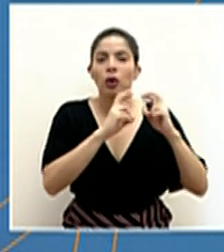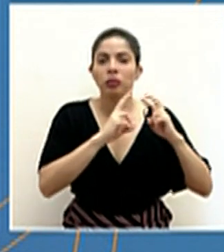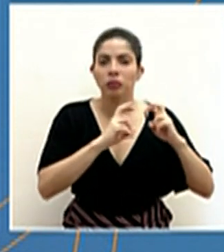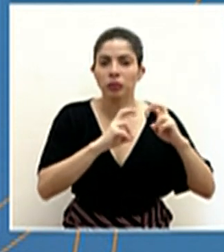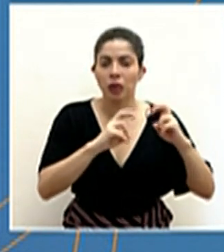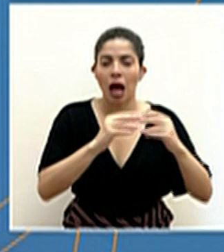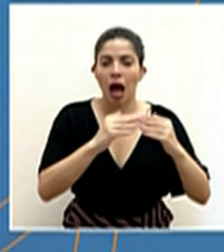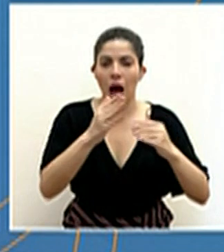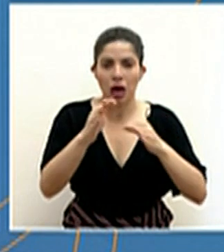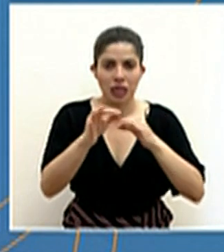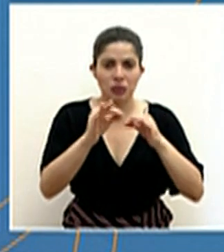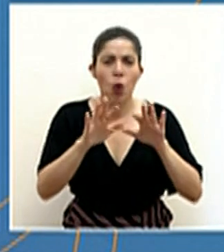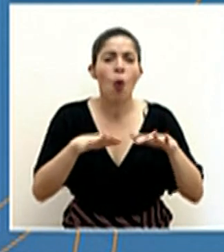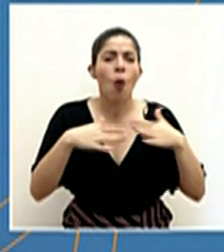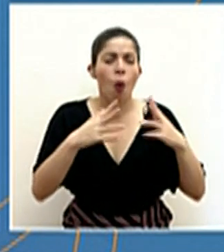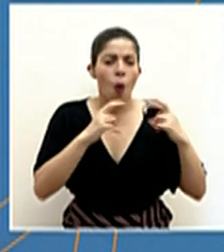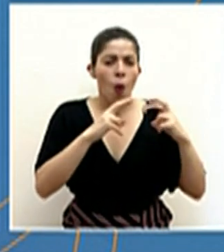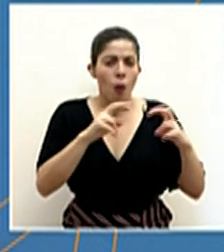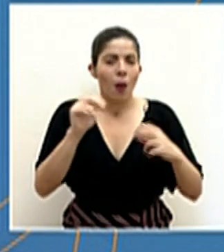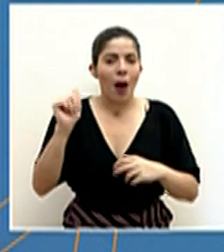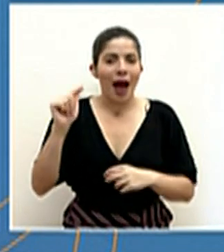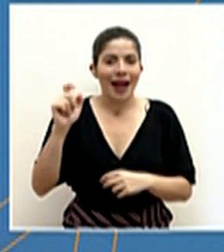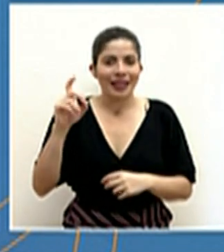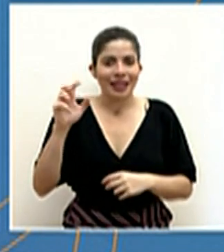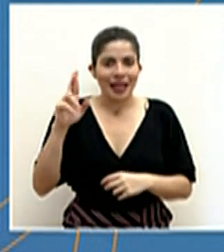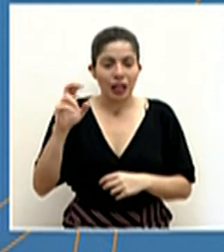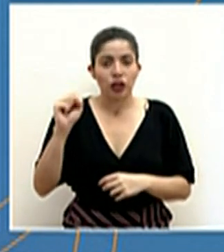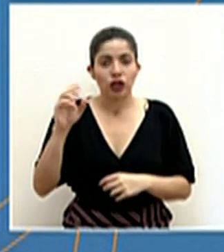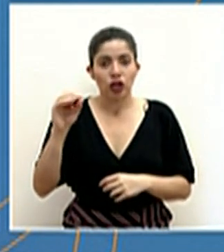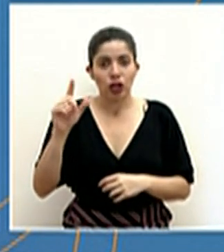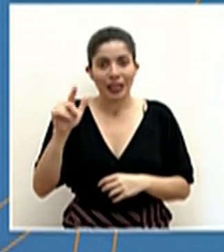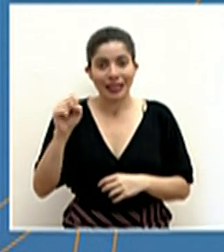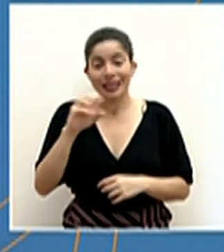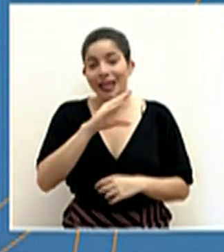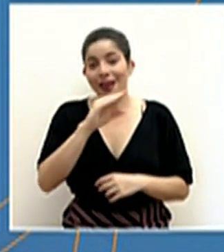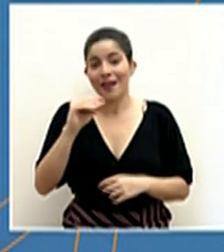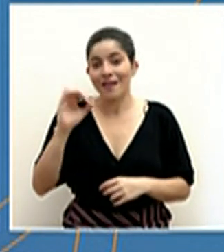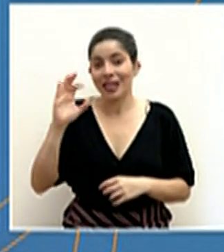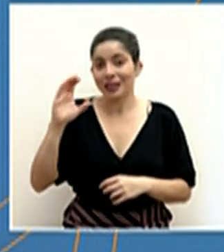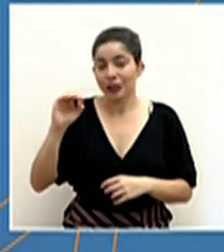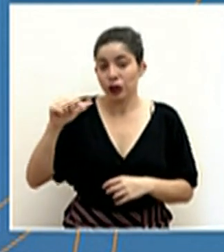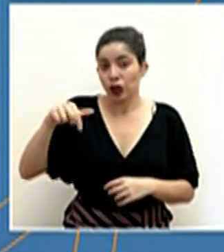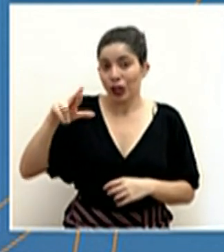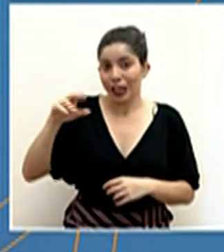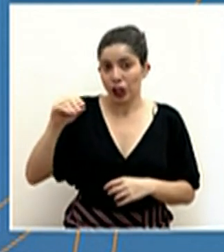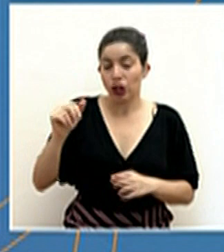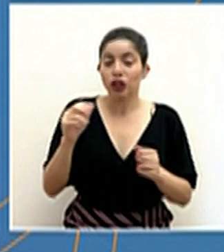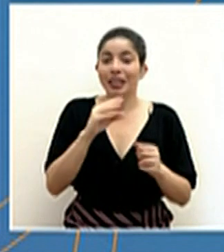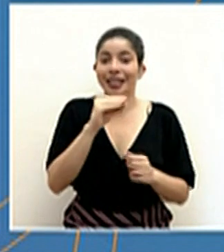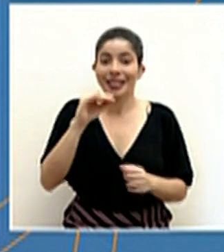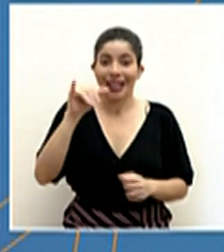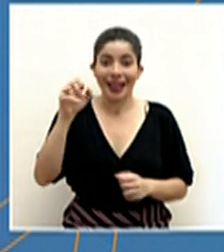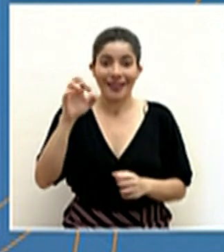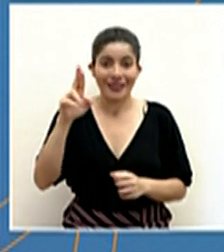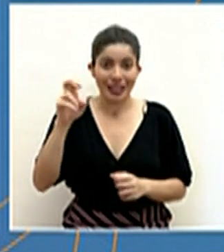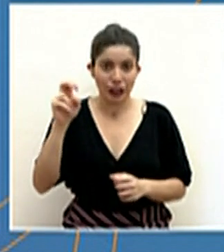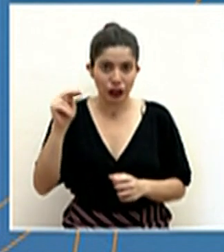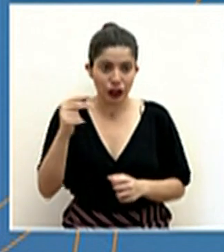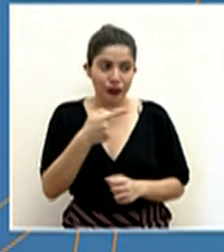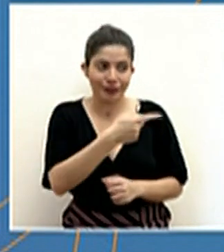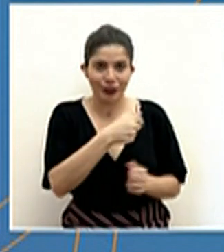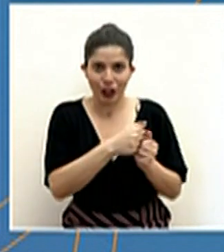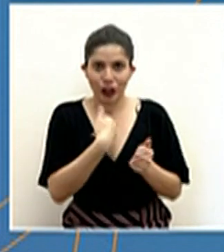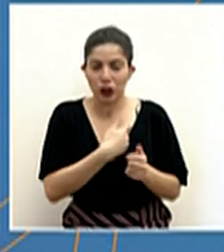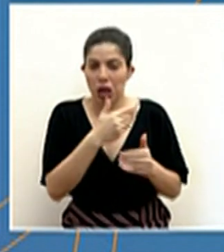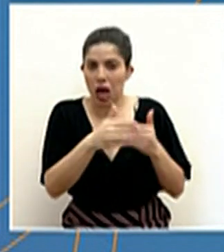a explicar ahora don Alexander Solís y don Francisco Quiroz, con la ayuda de don Jefferson Chacón, quienes nos